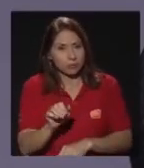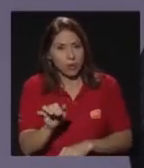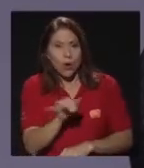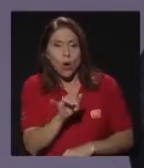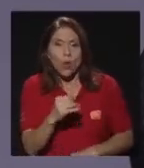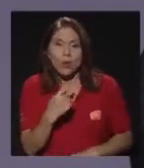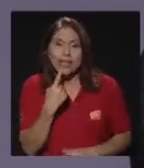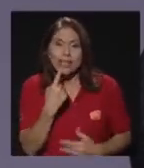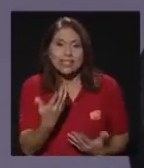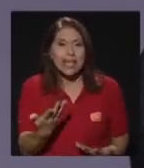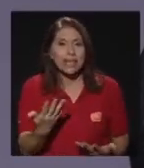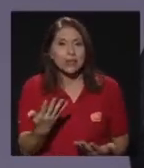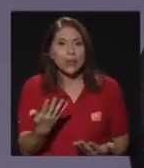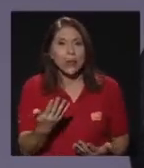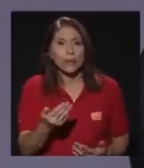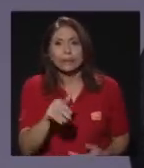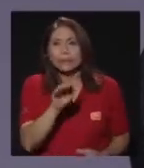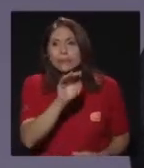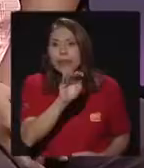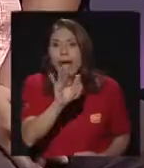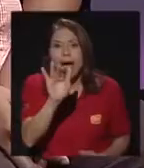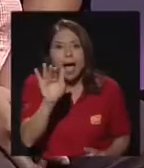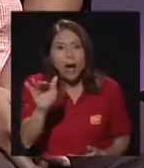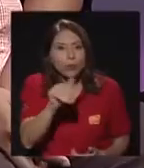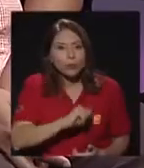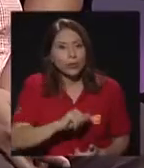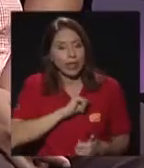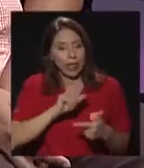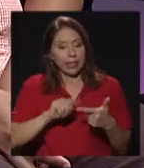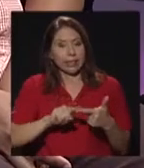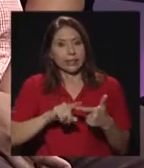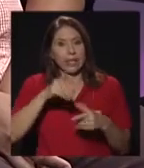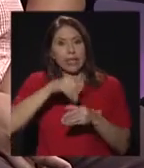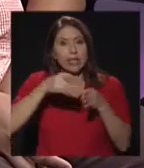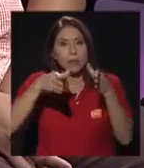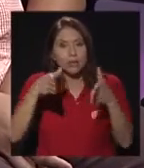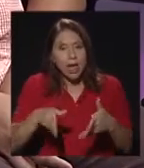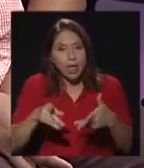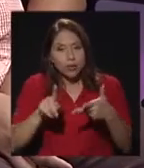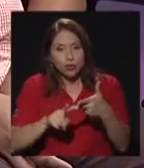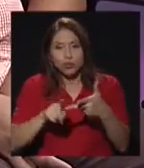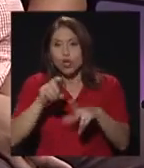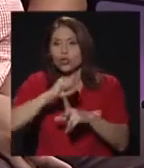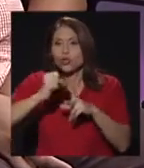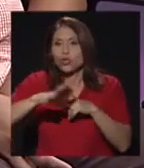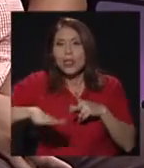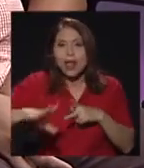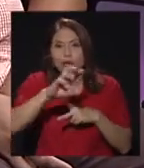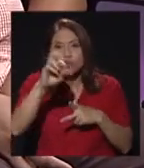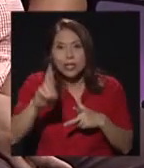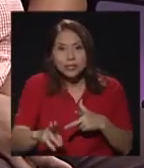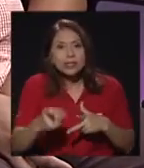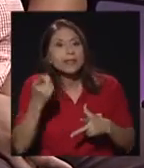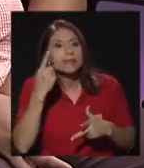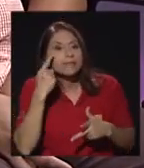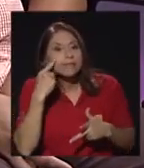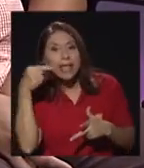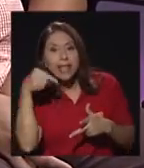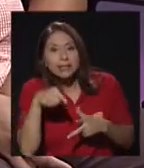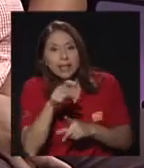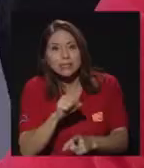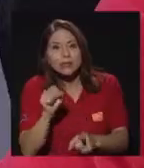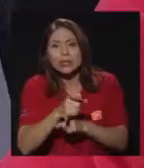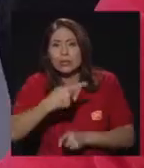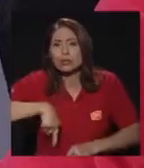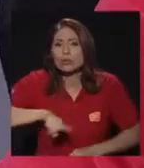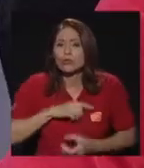diciendo autoridades, diputados, sociedad costarricense, esta es la situación, somos miles,